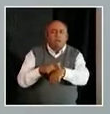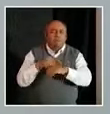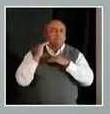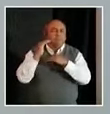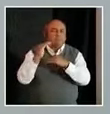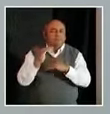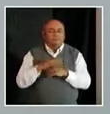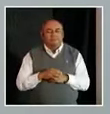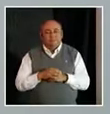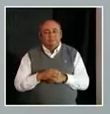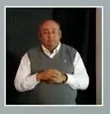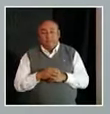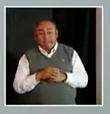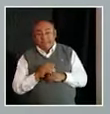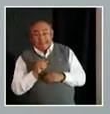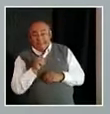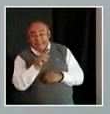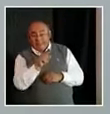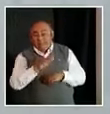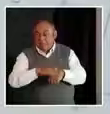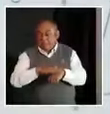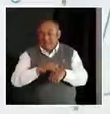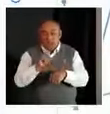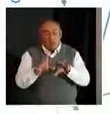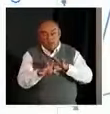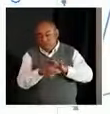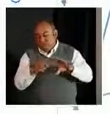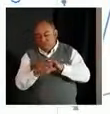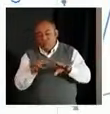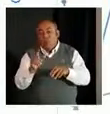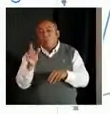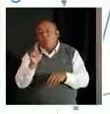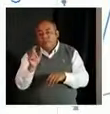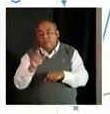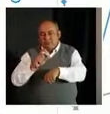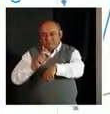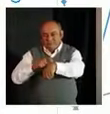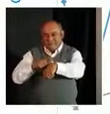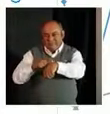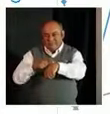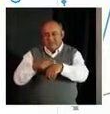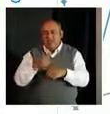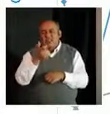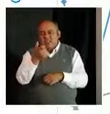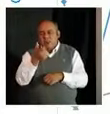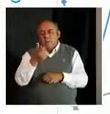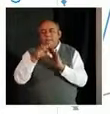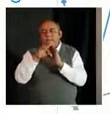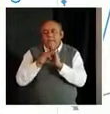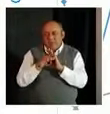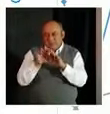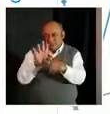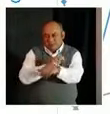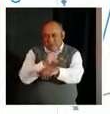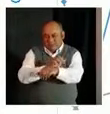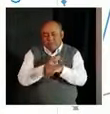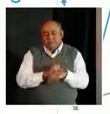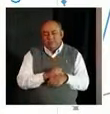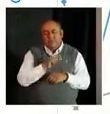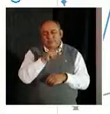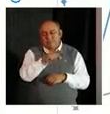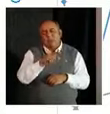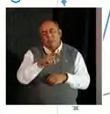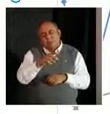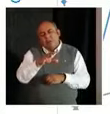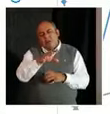cuando la tarifa eléctrica es más baja, acumulamos algo de agua, tanto en las tuberías como en el tanque Garrapatas, que es un tanque